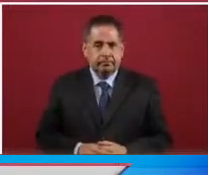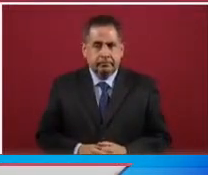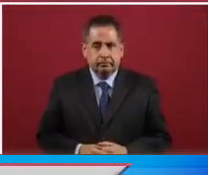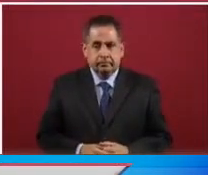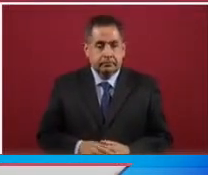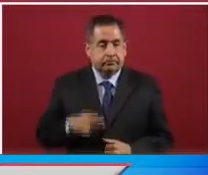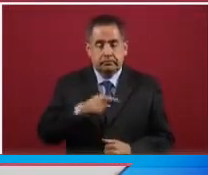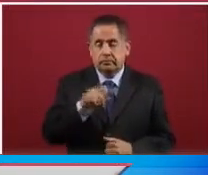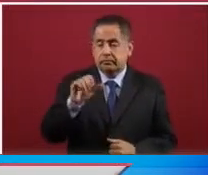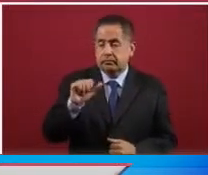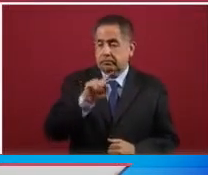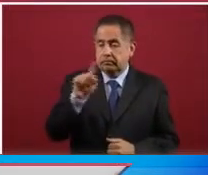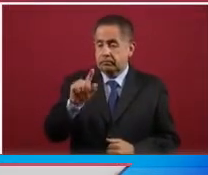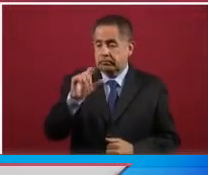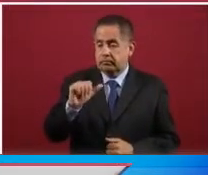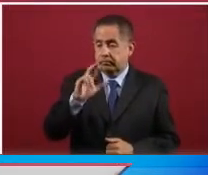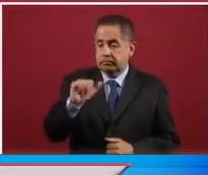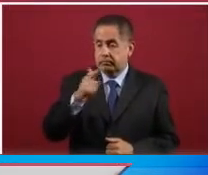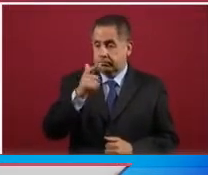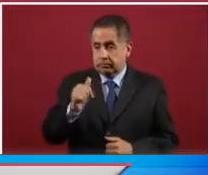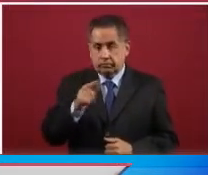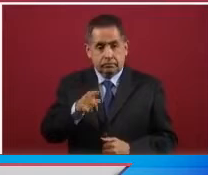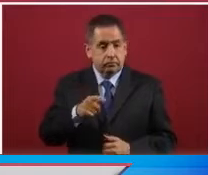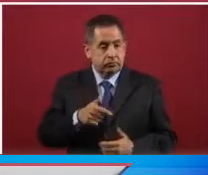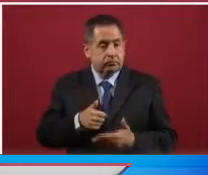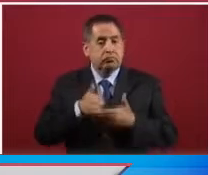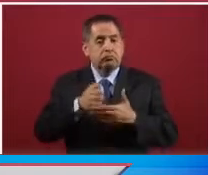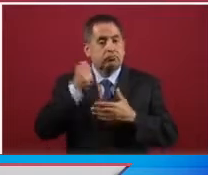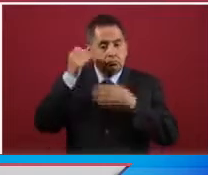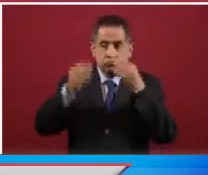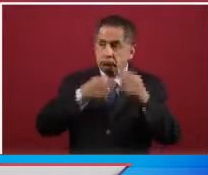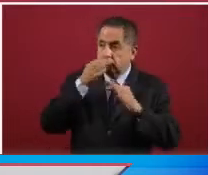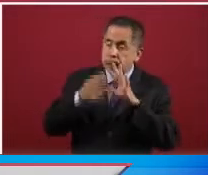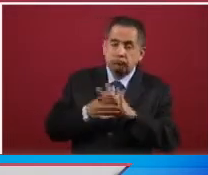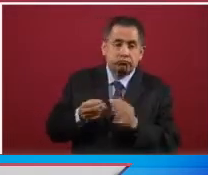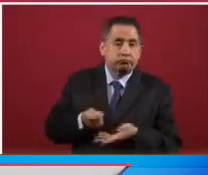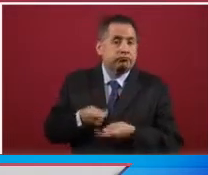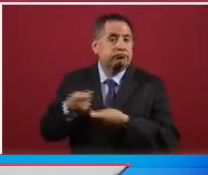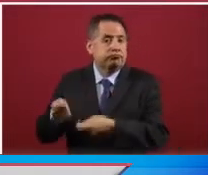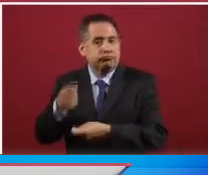señor Azcárraga ayudó en la campaña